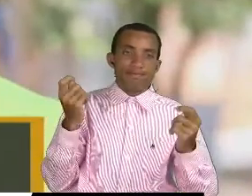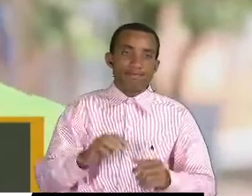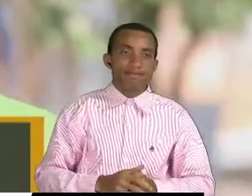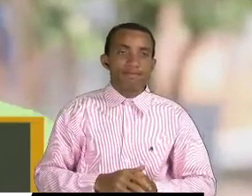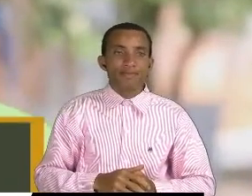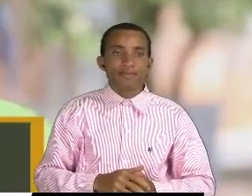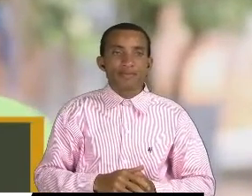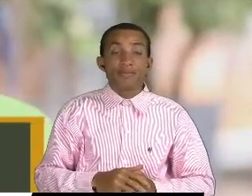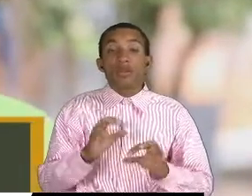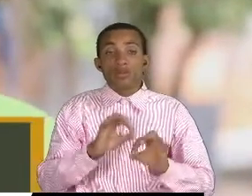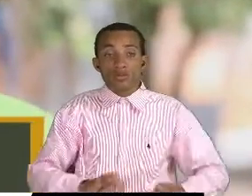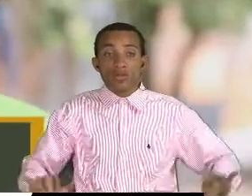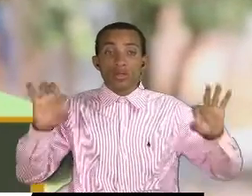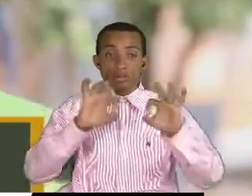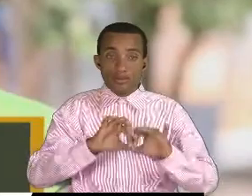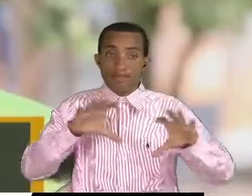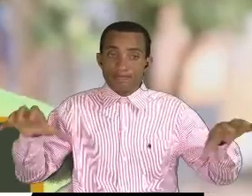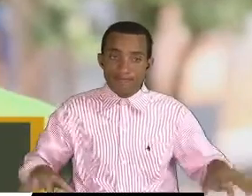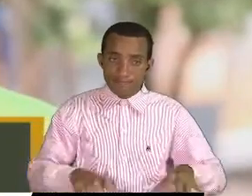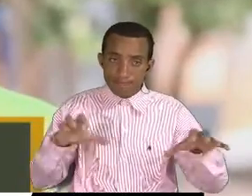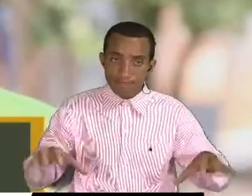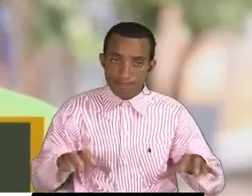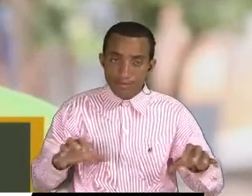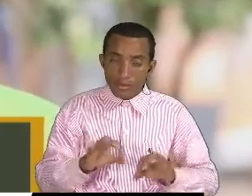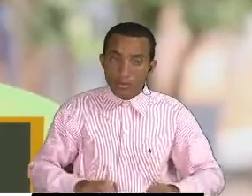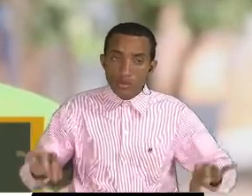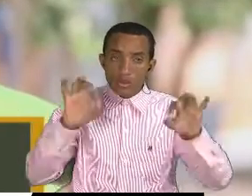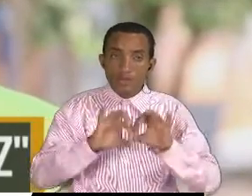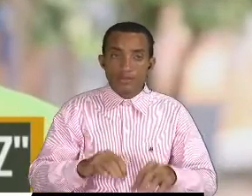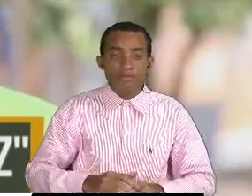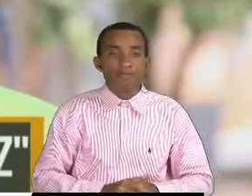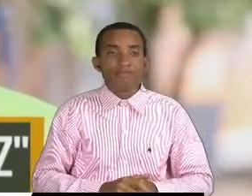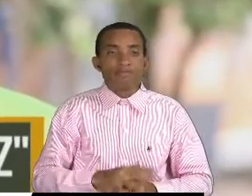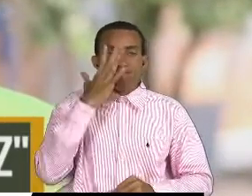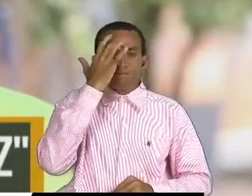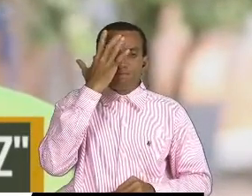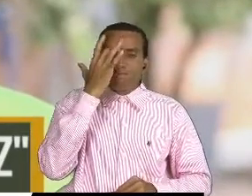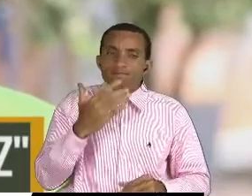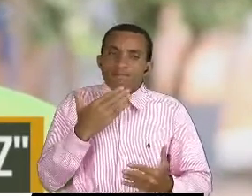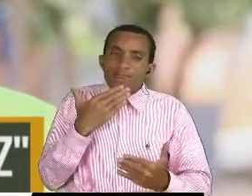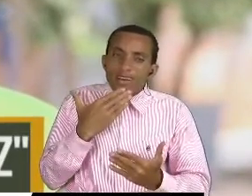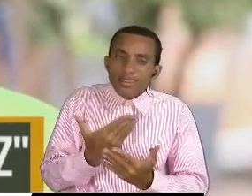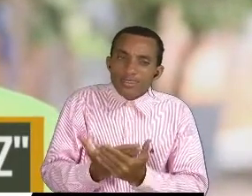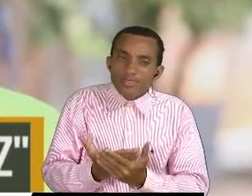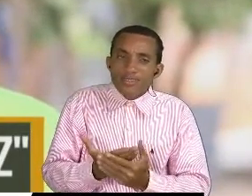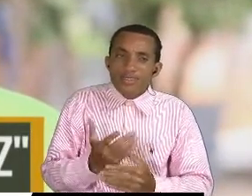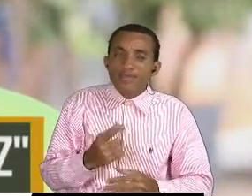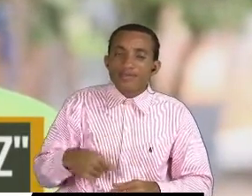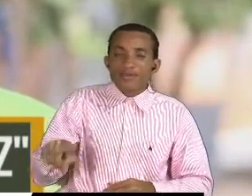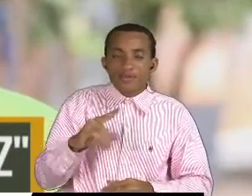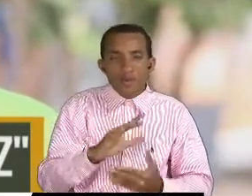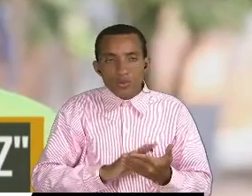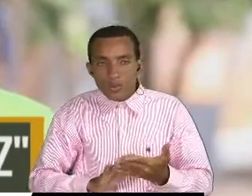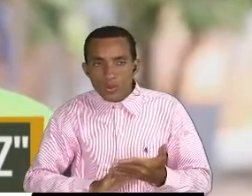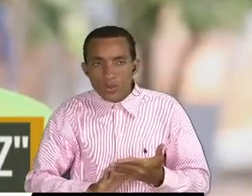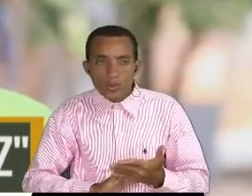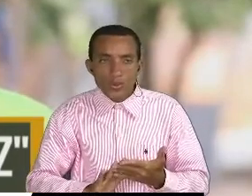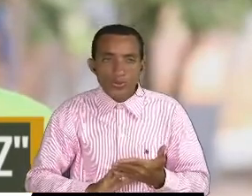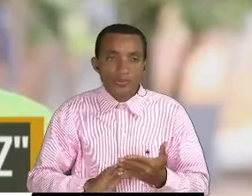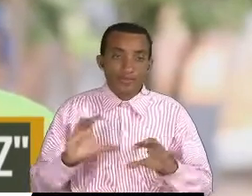importante el evento que está realizando porque gracias a los arreglos y